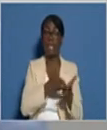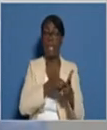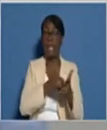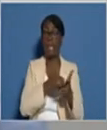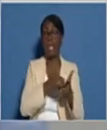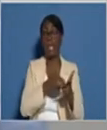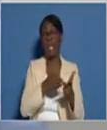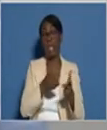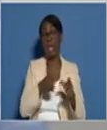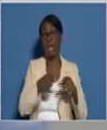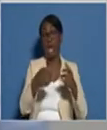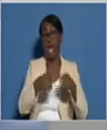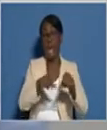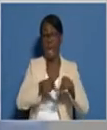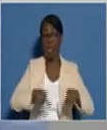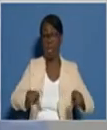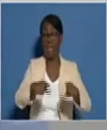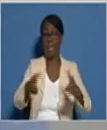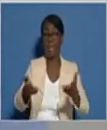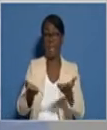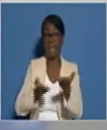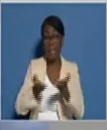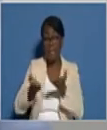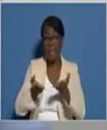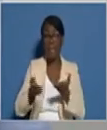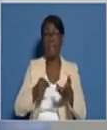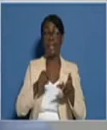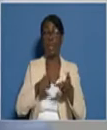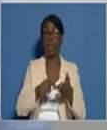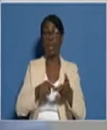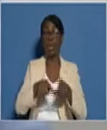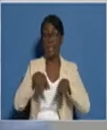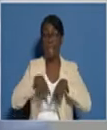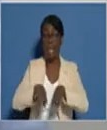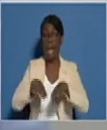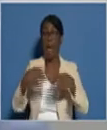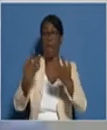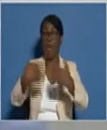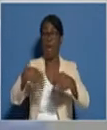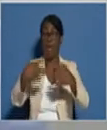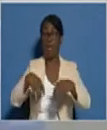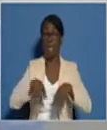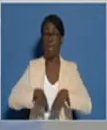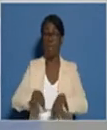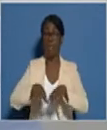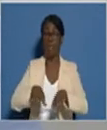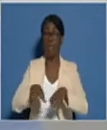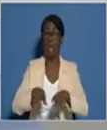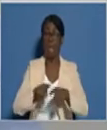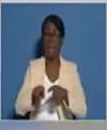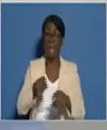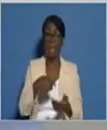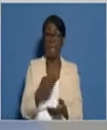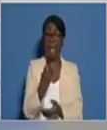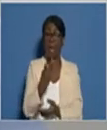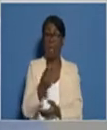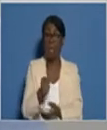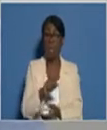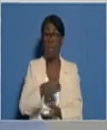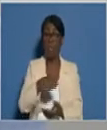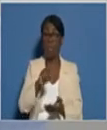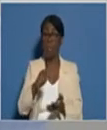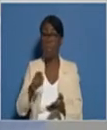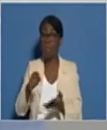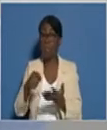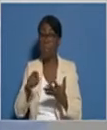servicios, sector manufacturero. Nosotros hemos, en base a las estadísticas que hemos llevado a cabo, este